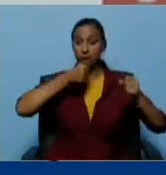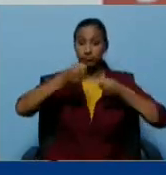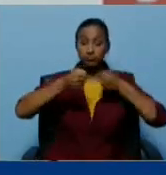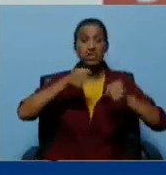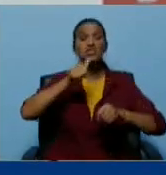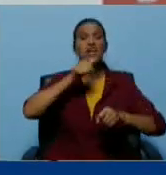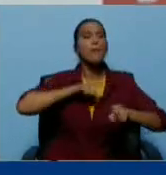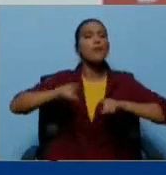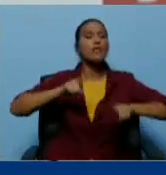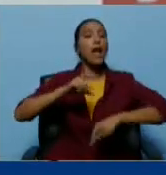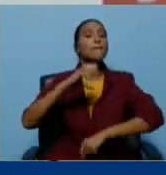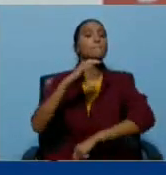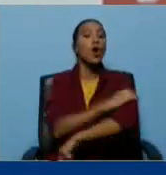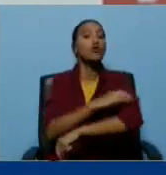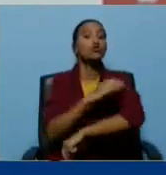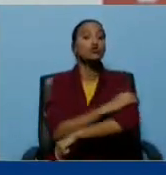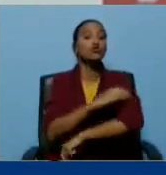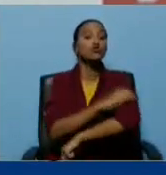la derecha mundial.